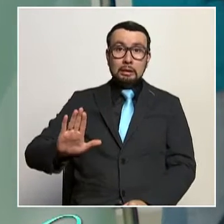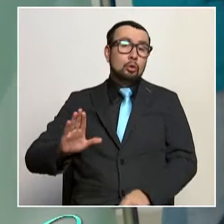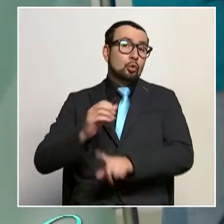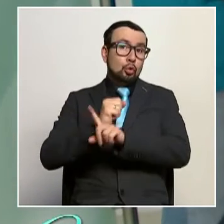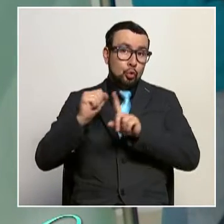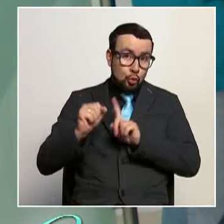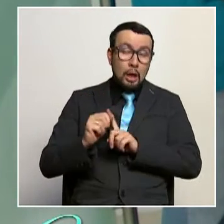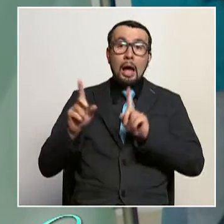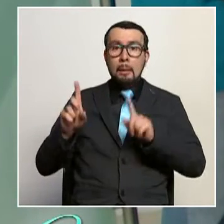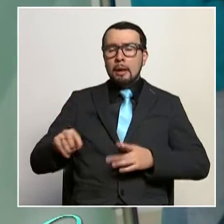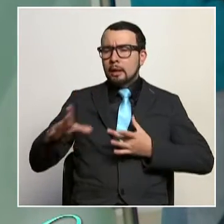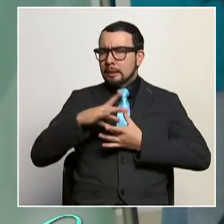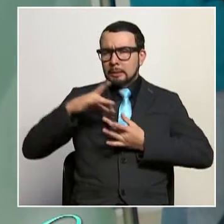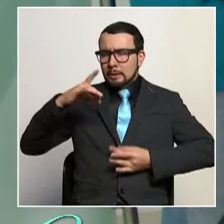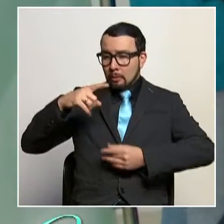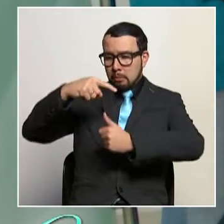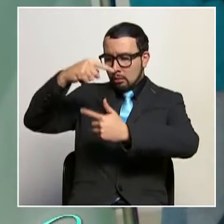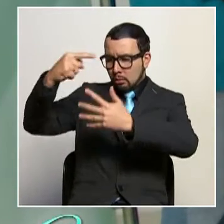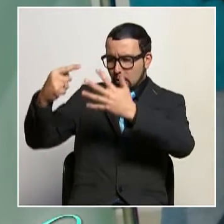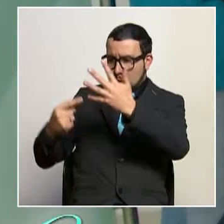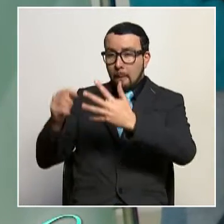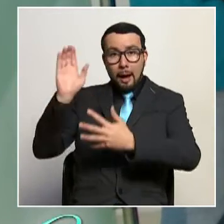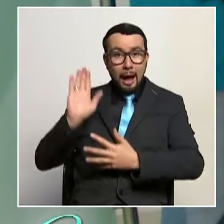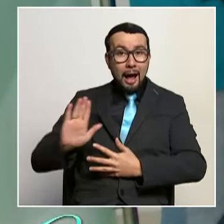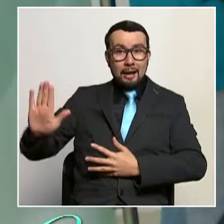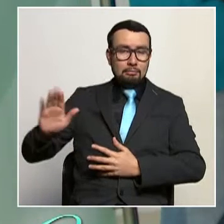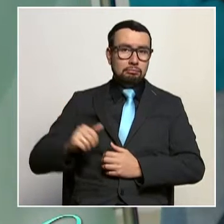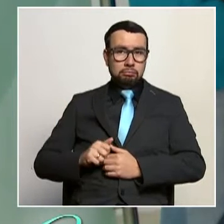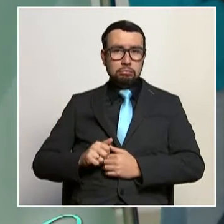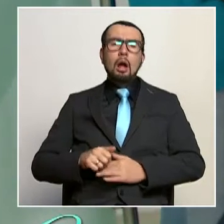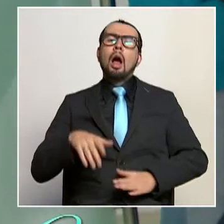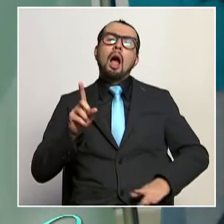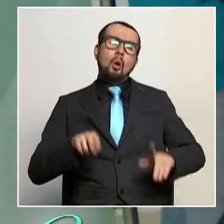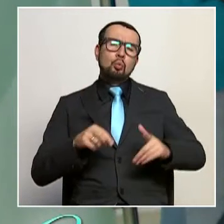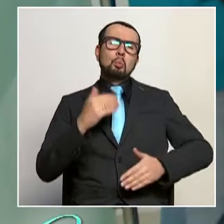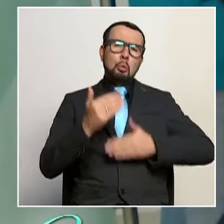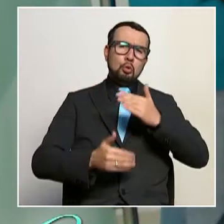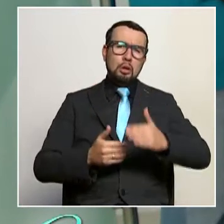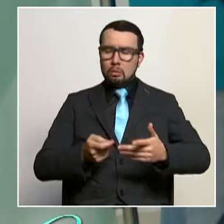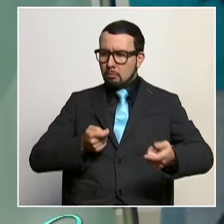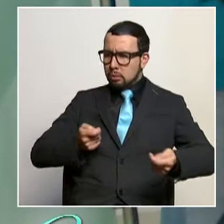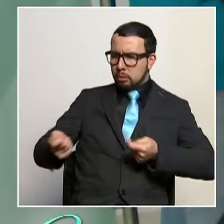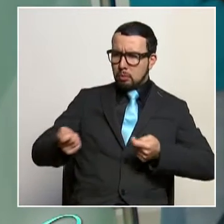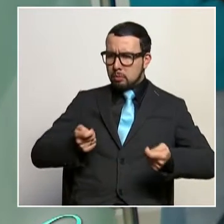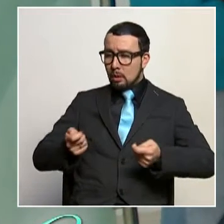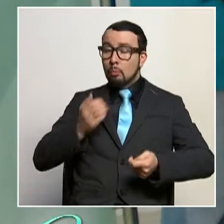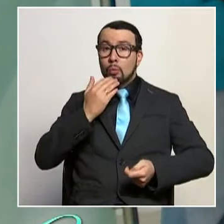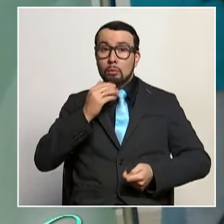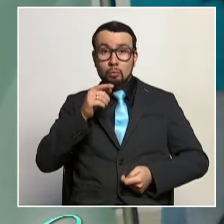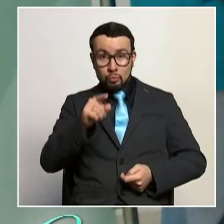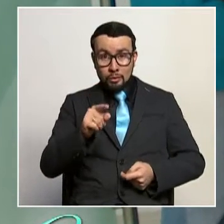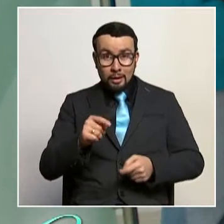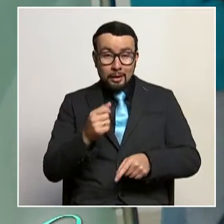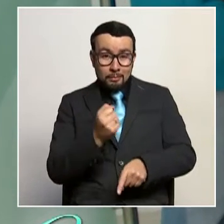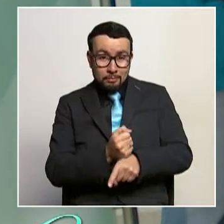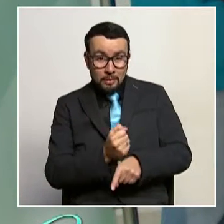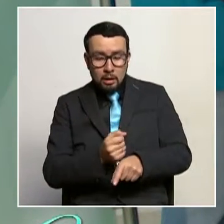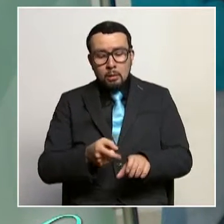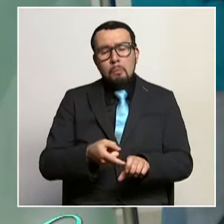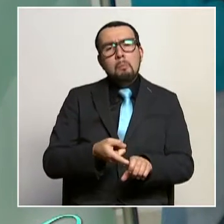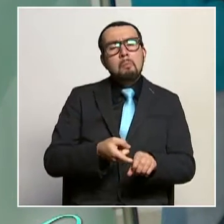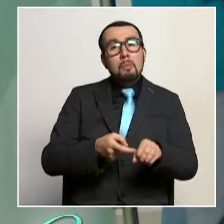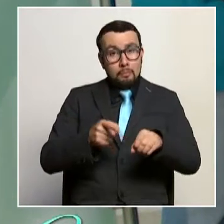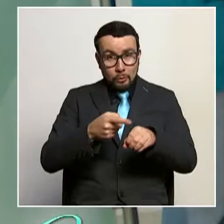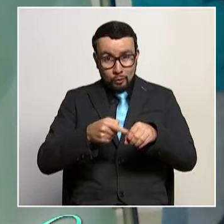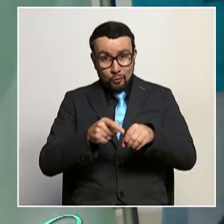social y espiritual. Hay procesos de tipo mecánico, obviamente cuando usted hace un tacto rectal y hay una vecindad de